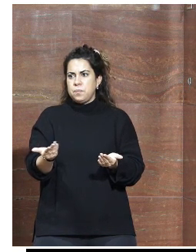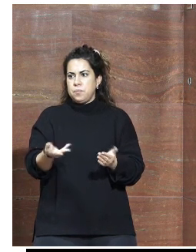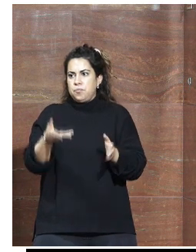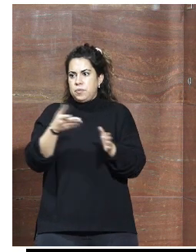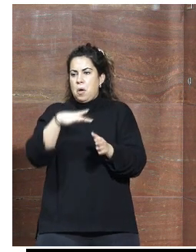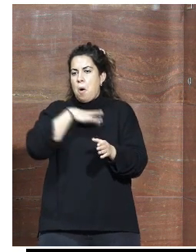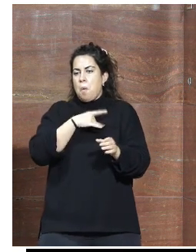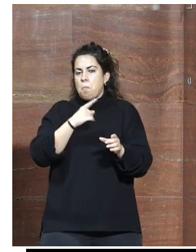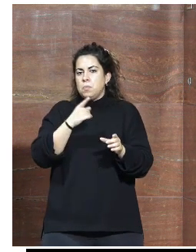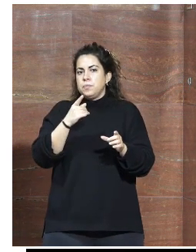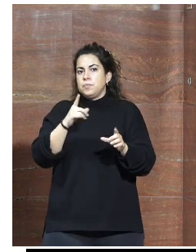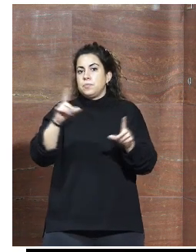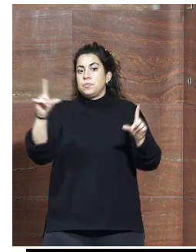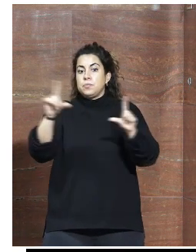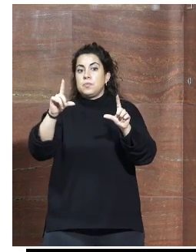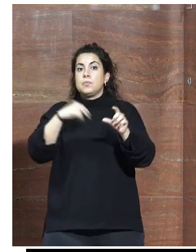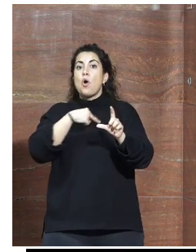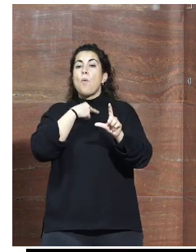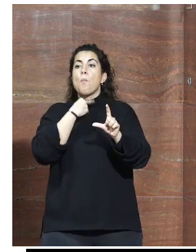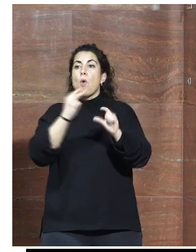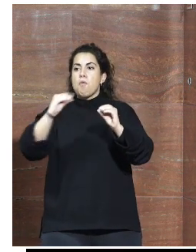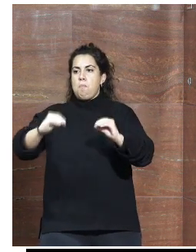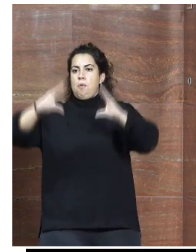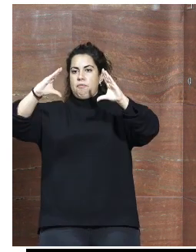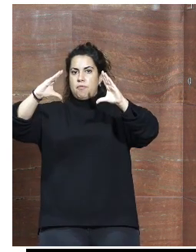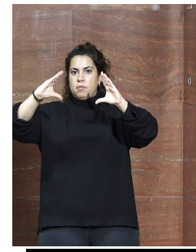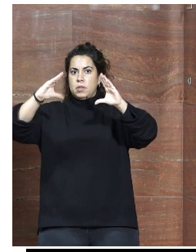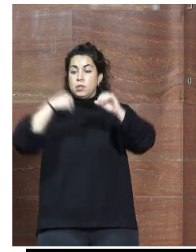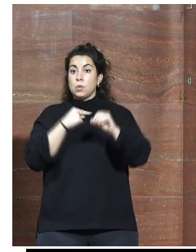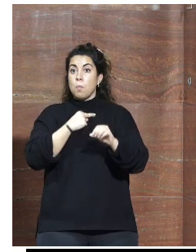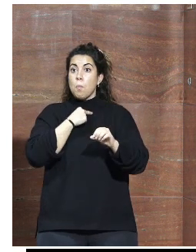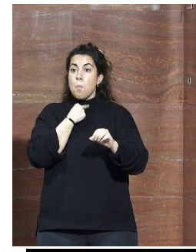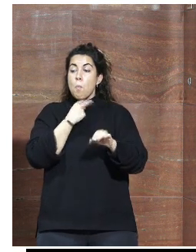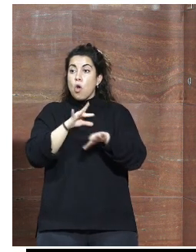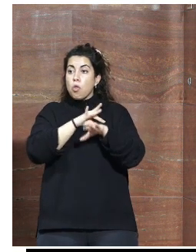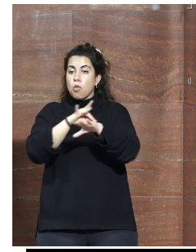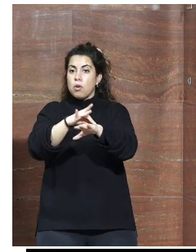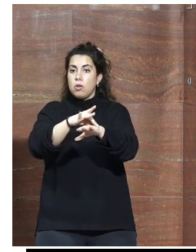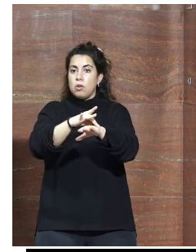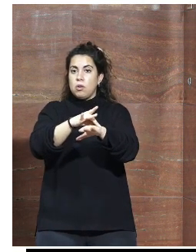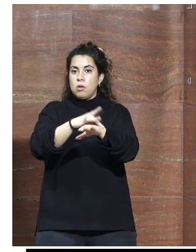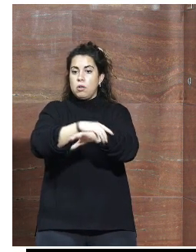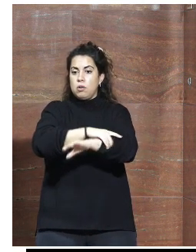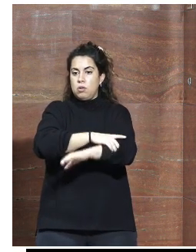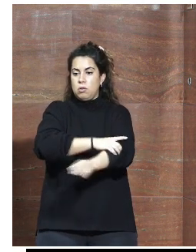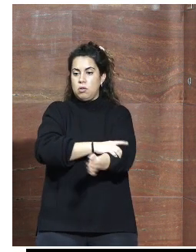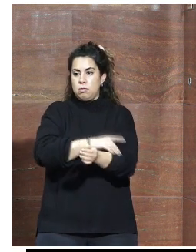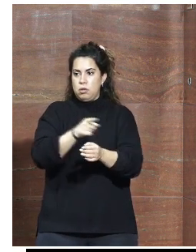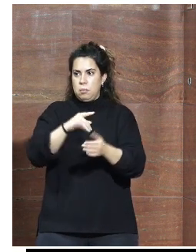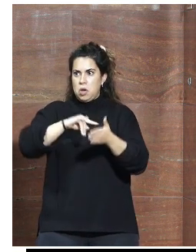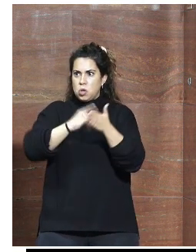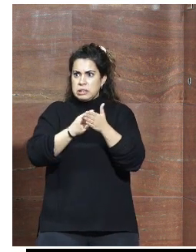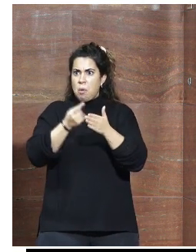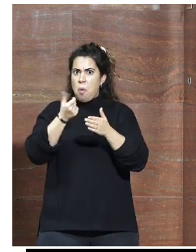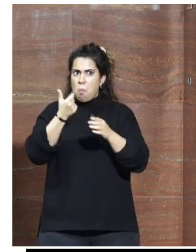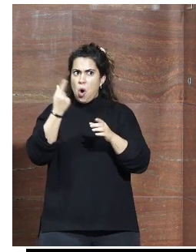un cierto recorrido, se activa el sistema por voz. Y con la navegación por voz, con un sistema complejo de diseño,